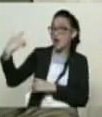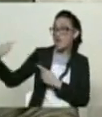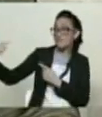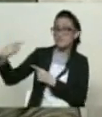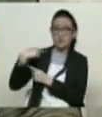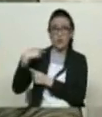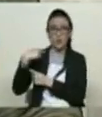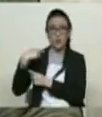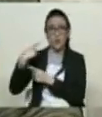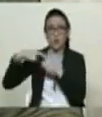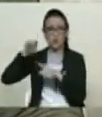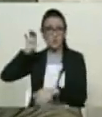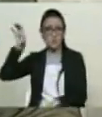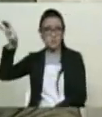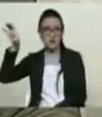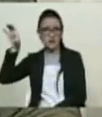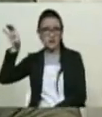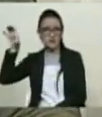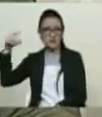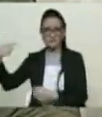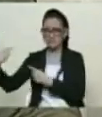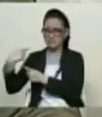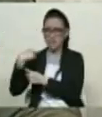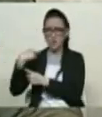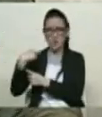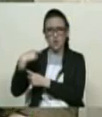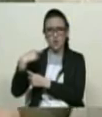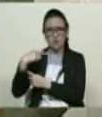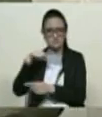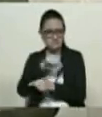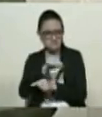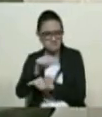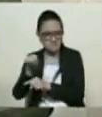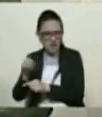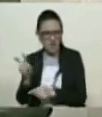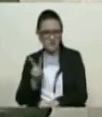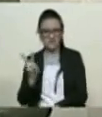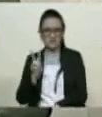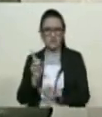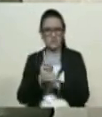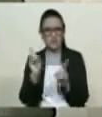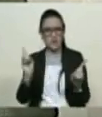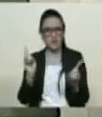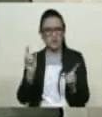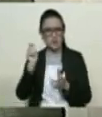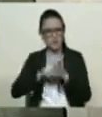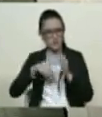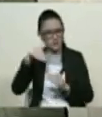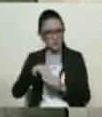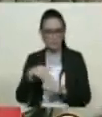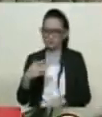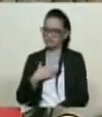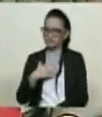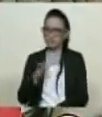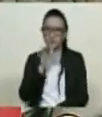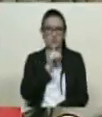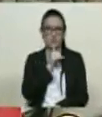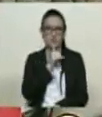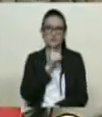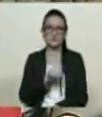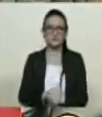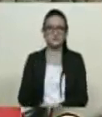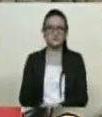que sea capaz de doblegar la voluntad democrática del pueblo venezolano.